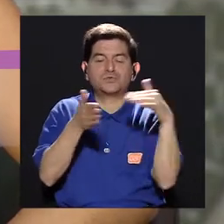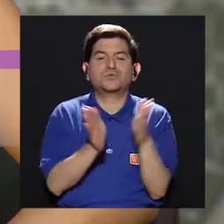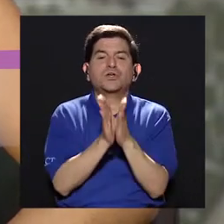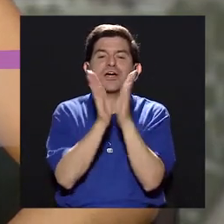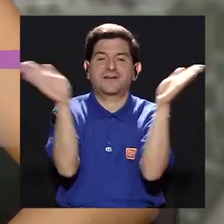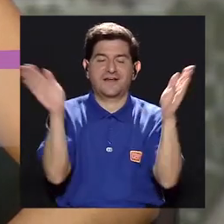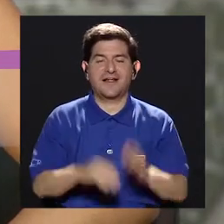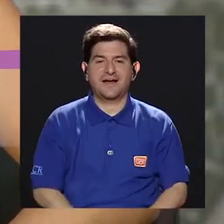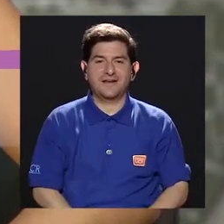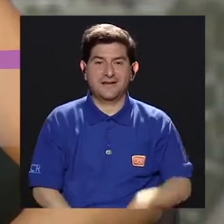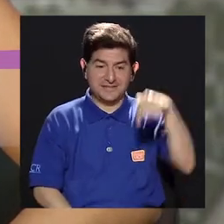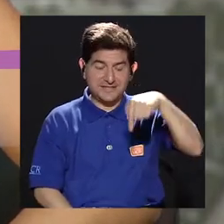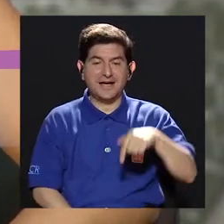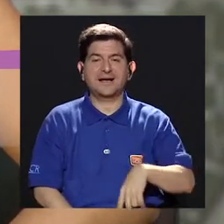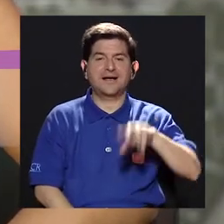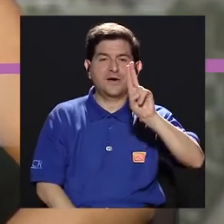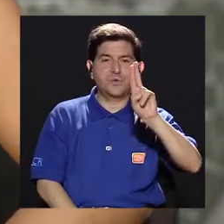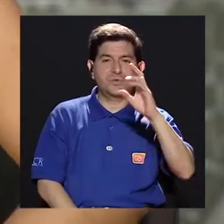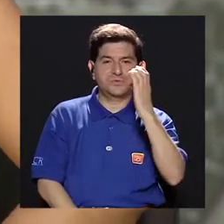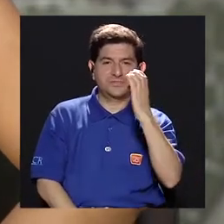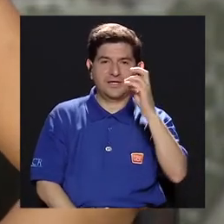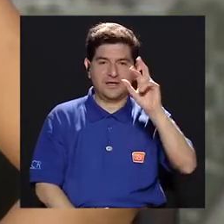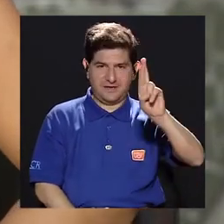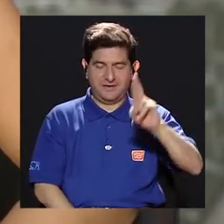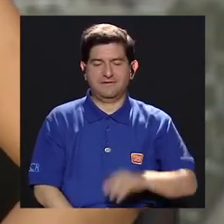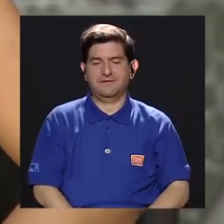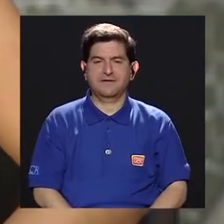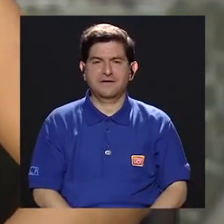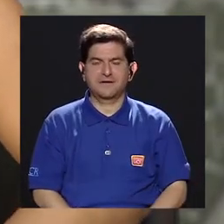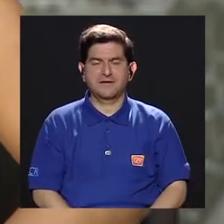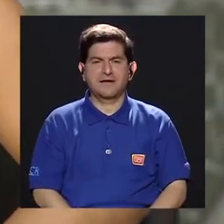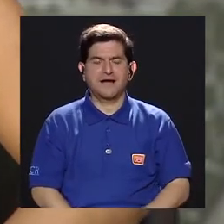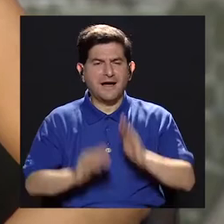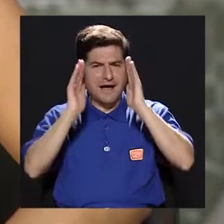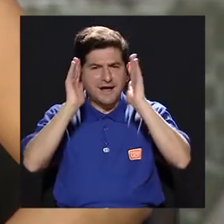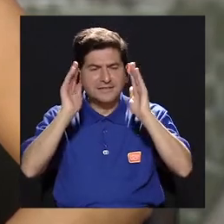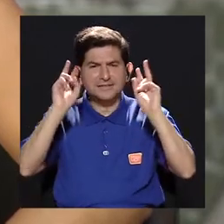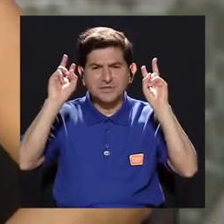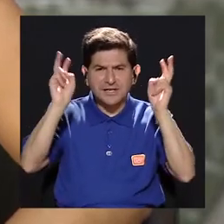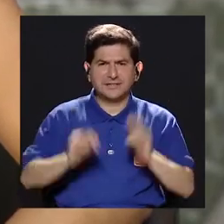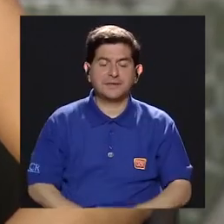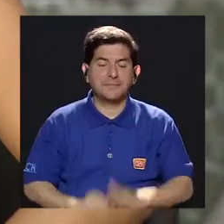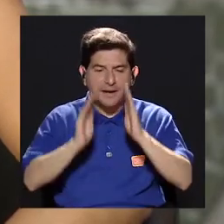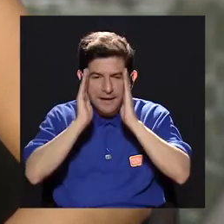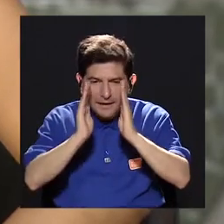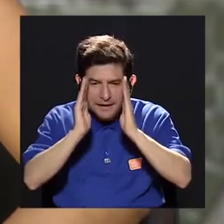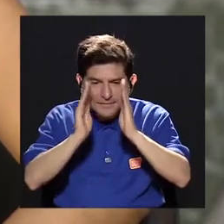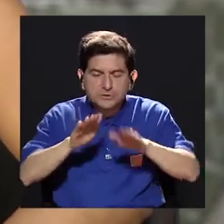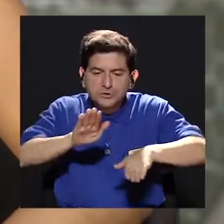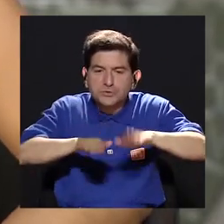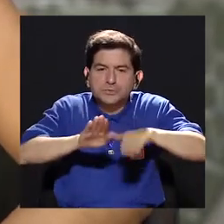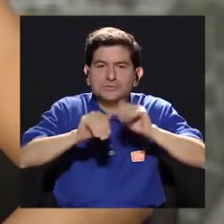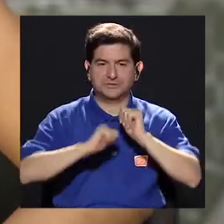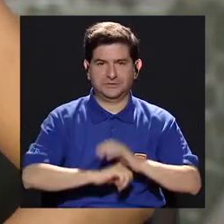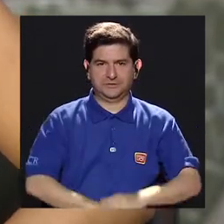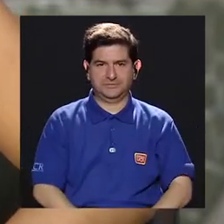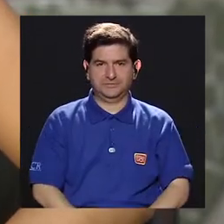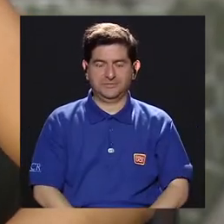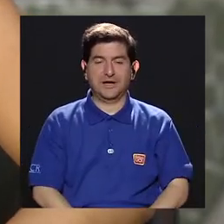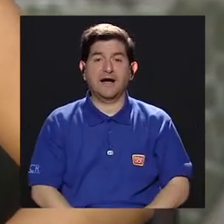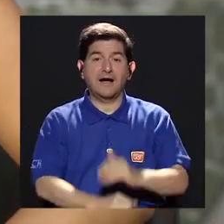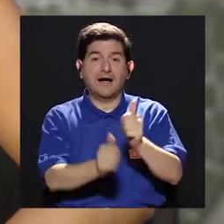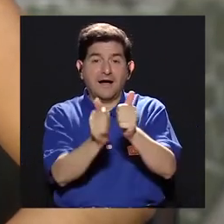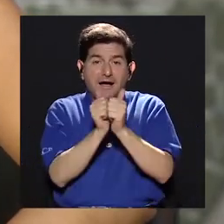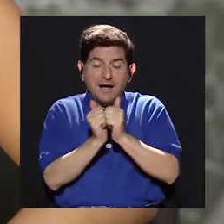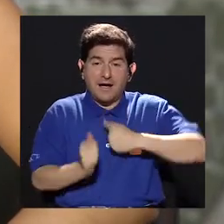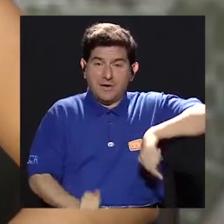de Estudios Generales desde la Universidad de Costa Rica para tratar el tema del cuidado de nuestros pies. Para